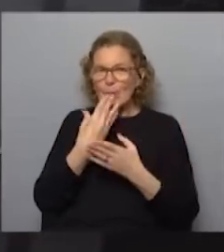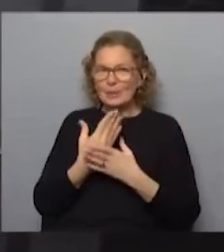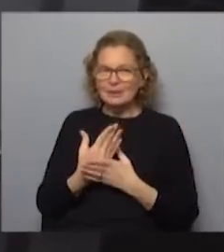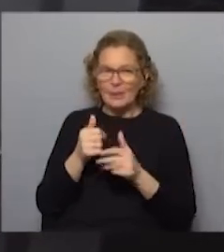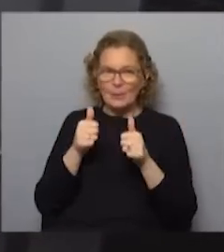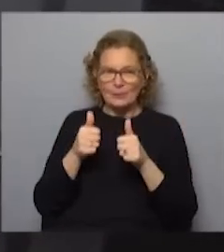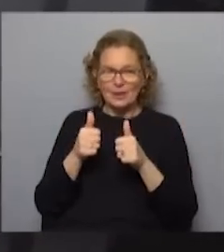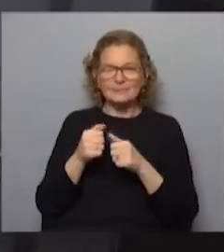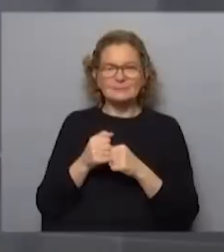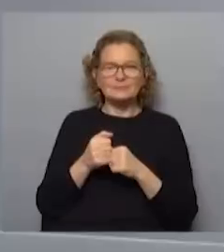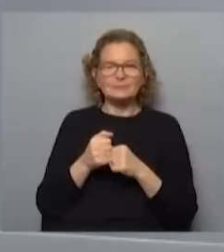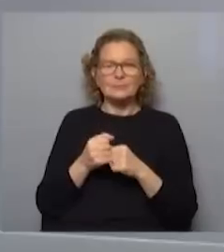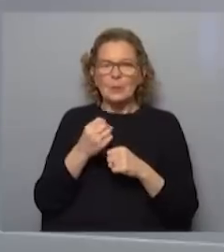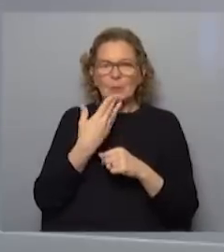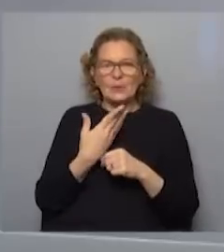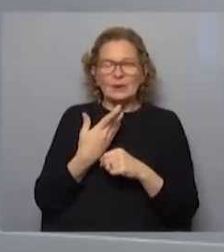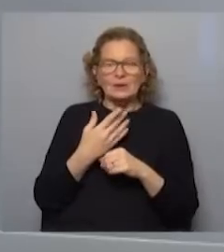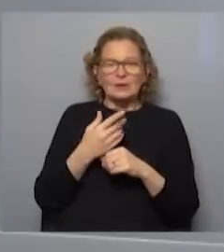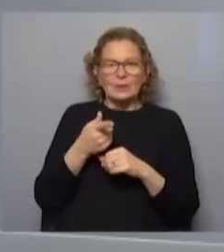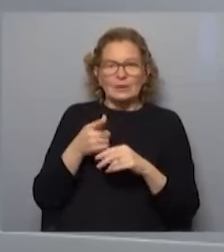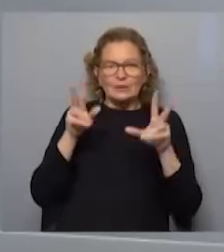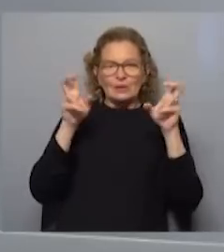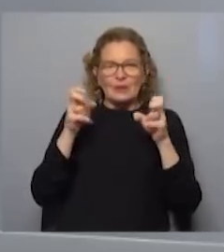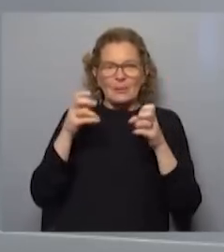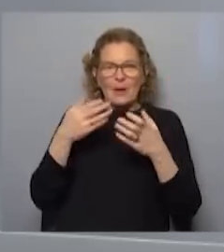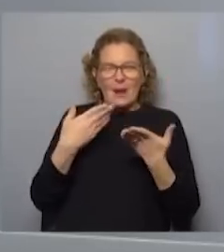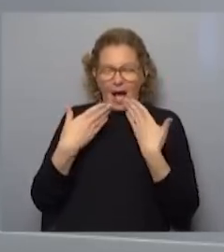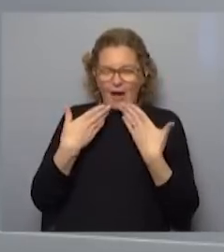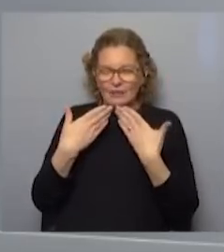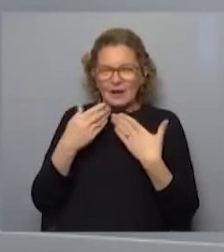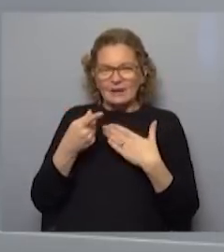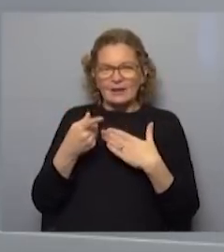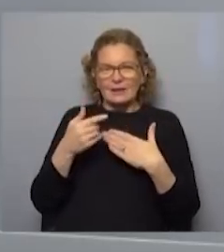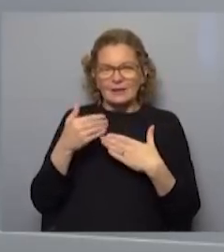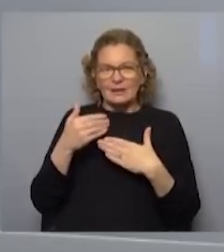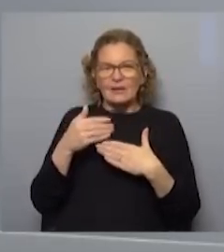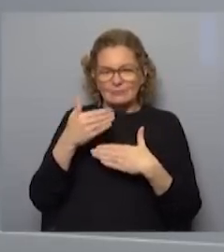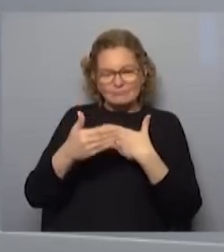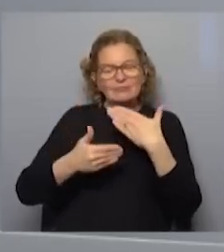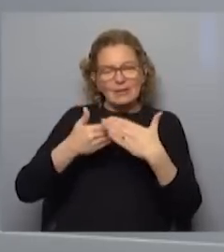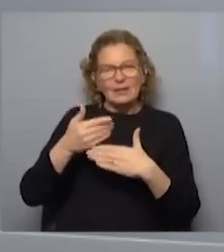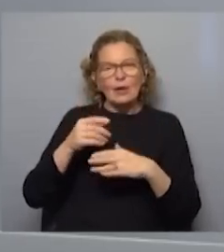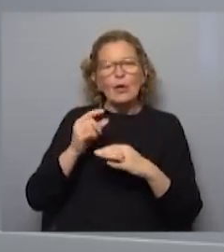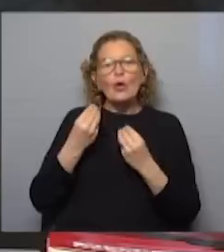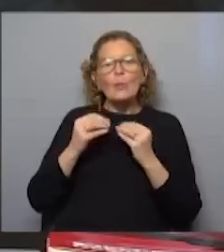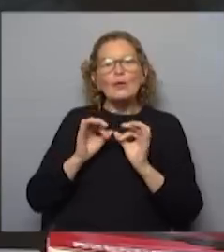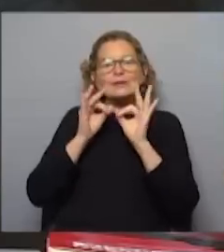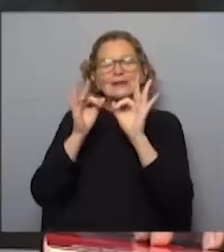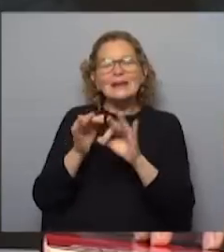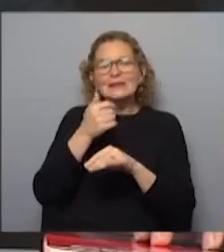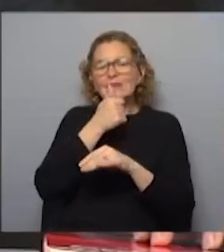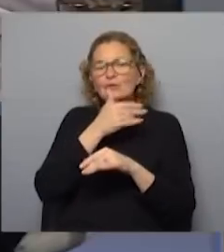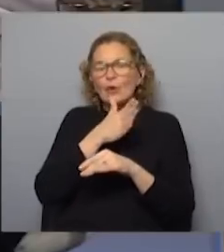Muy bien muy bien y bueno a fin con estos temas para tratar los que que mantengan vigencia no Cómo llegaste a esta historia